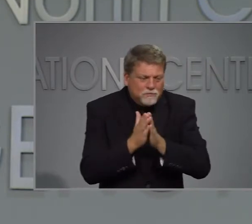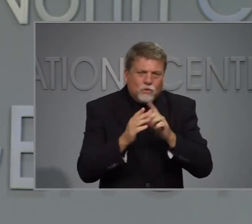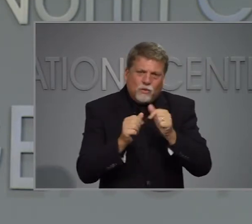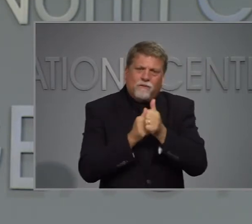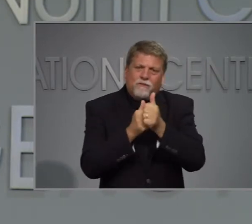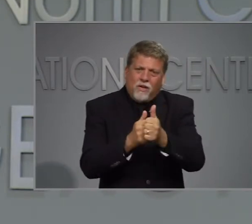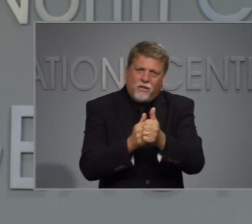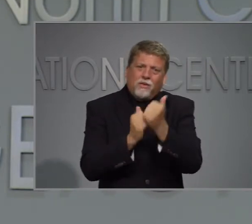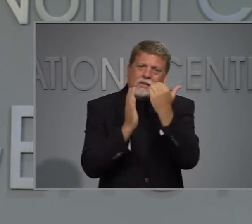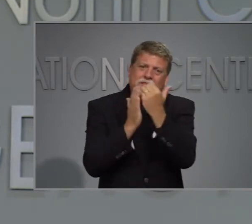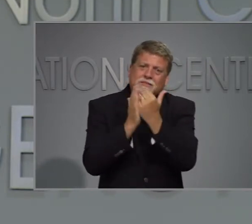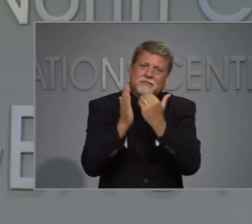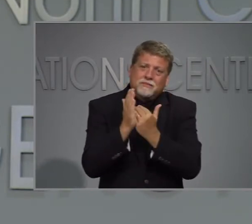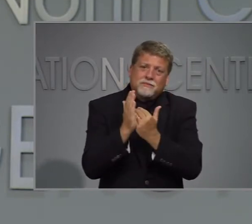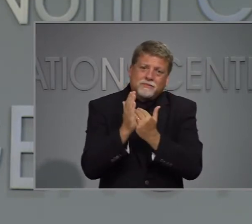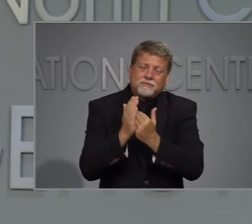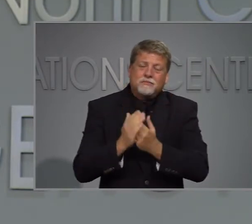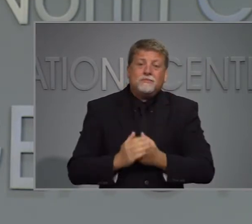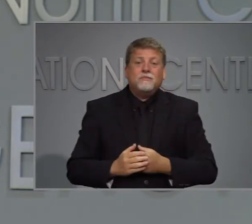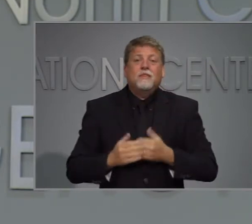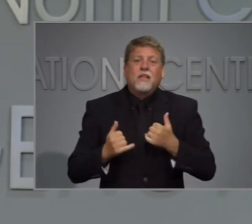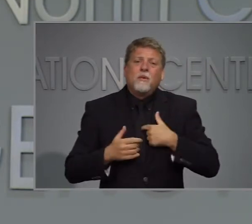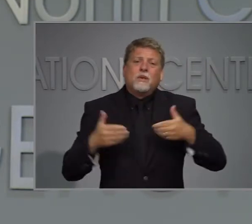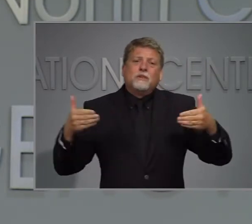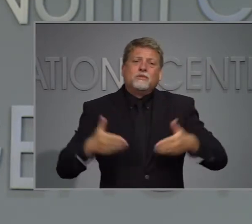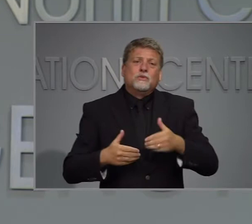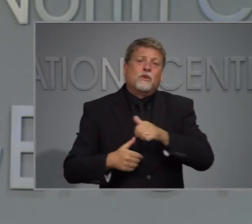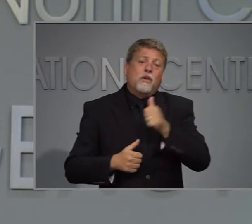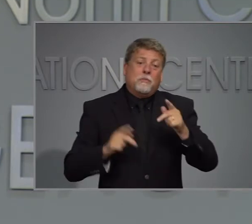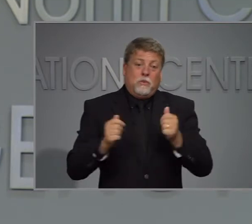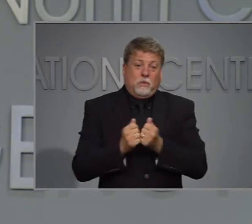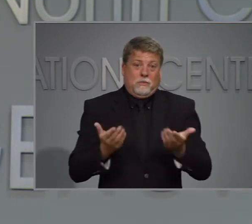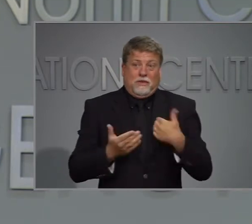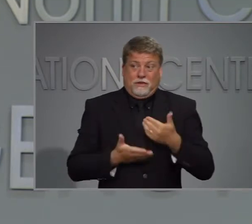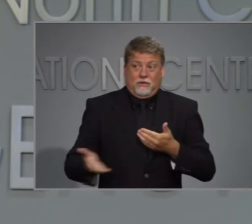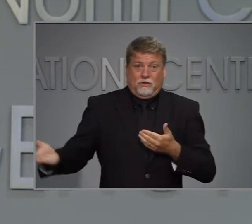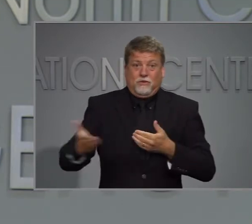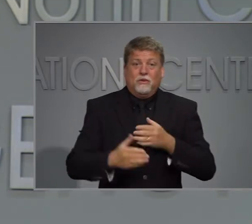al secretario de Salud Pública, Eric Hawks, al comandante del